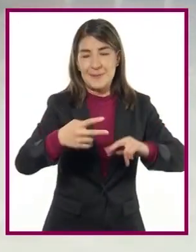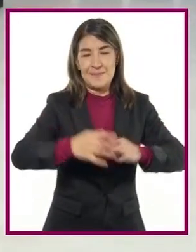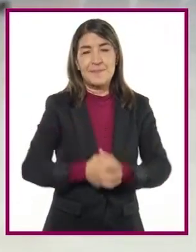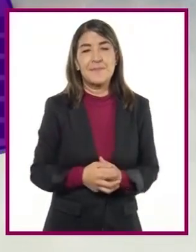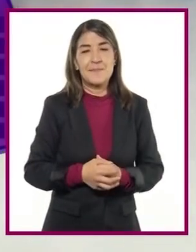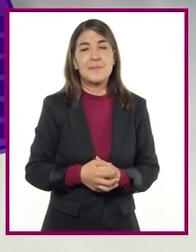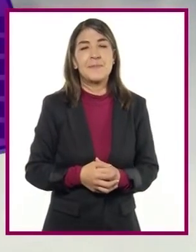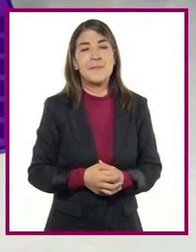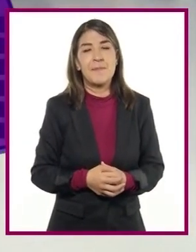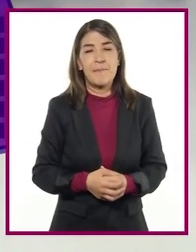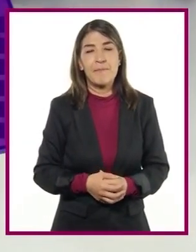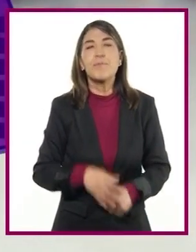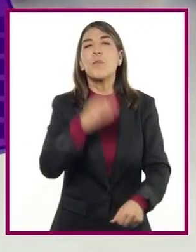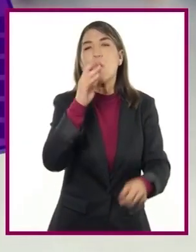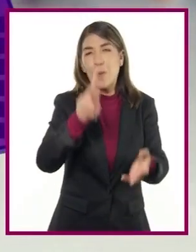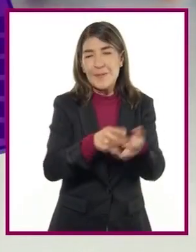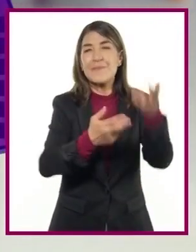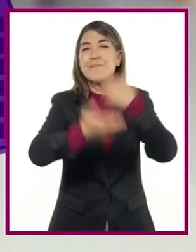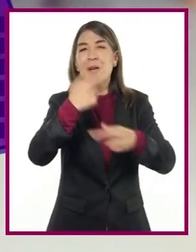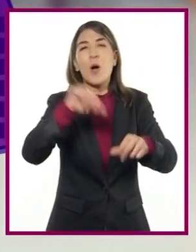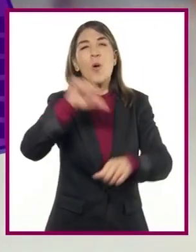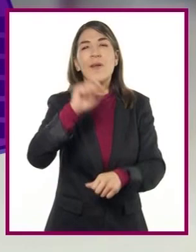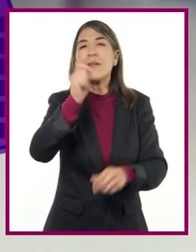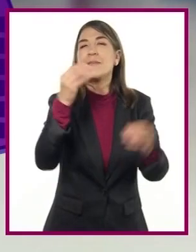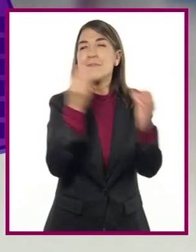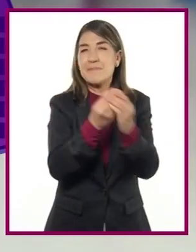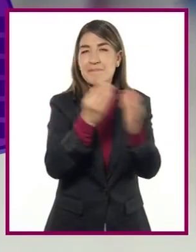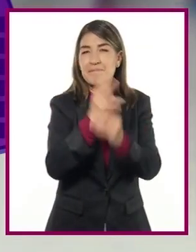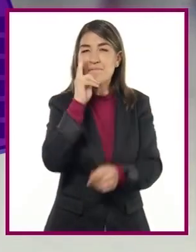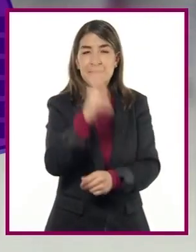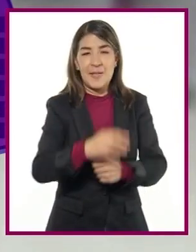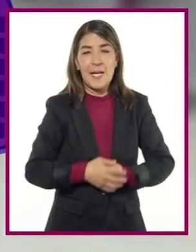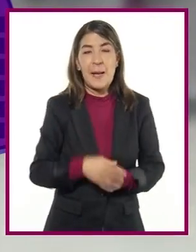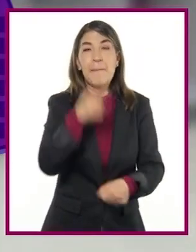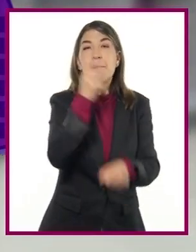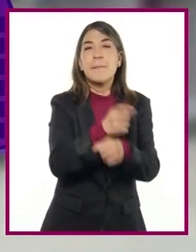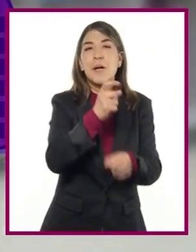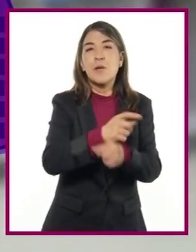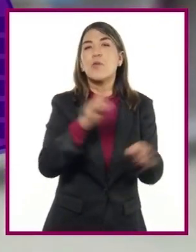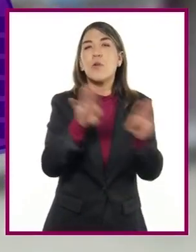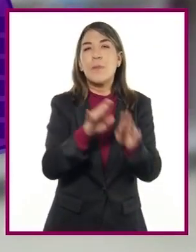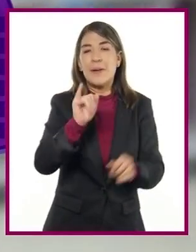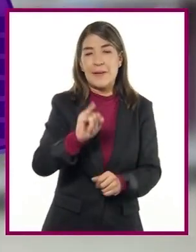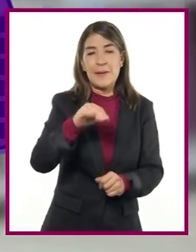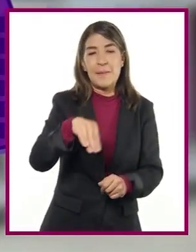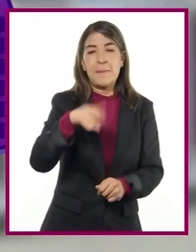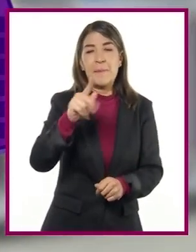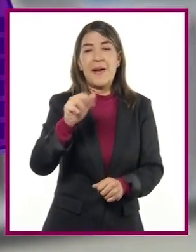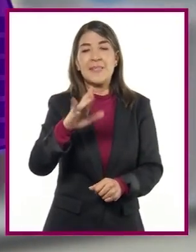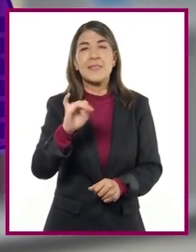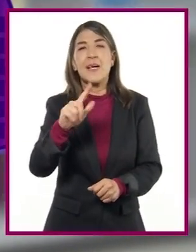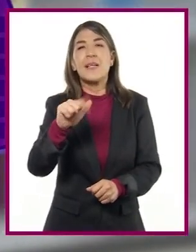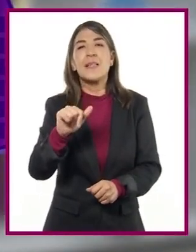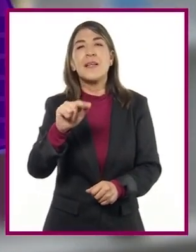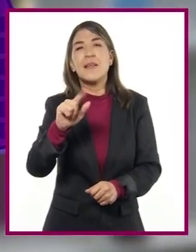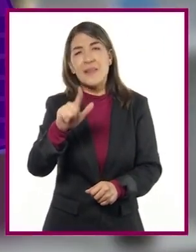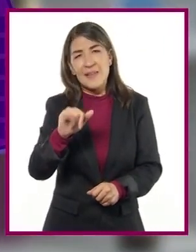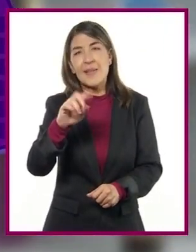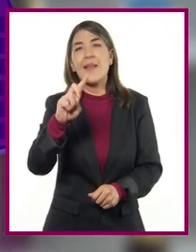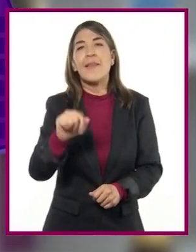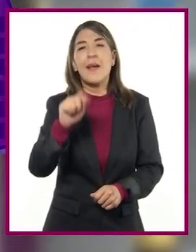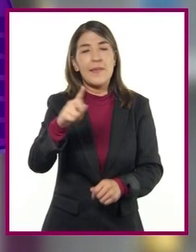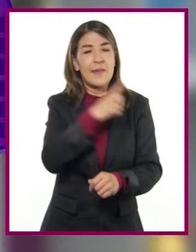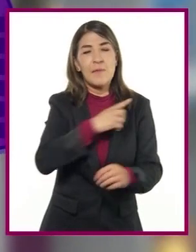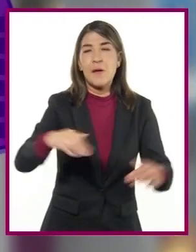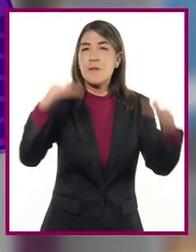Recapitulemos. 1. En la sesión se reafirmó que actuar bajo el principio de imparcialidad corresponde por ley a las y